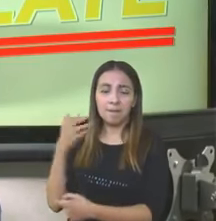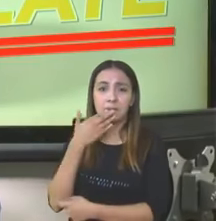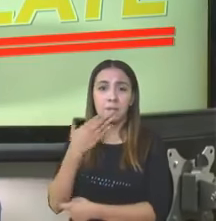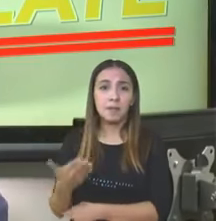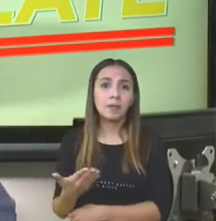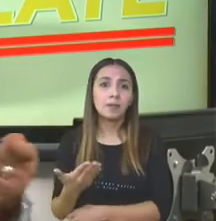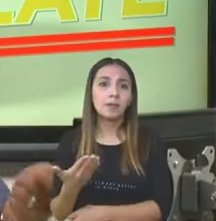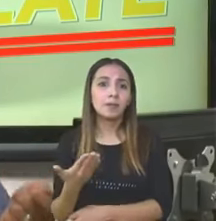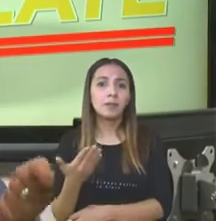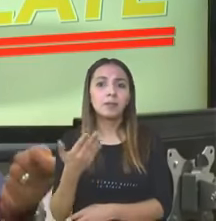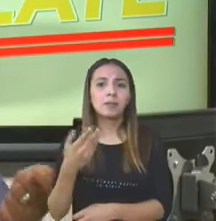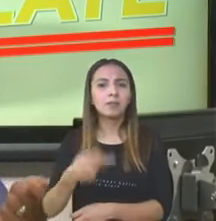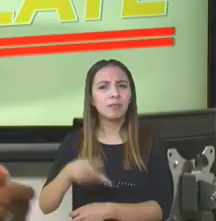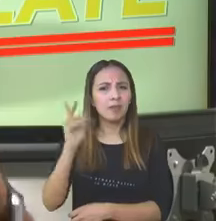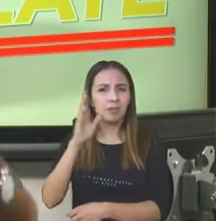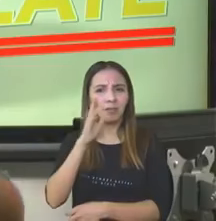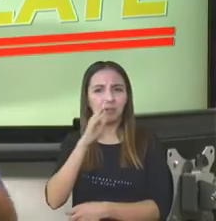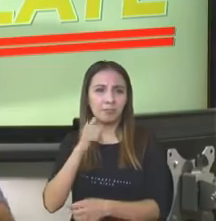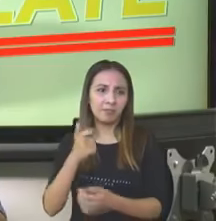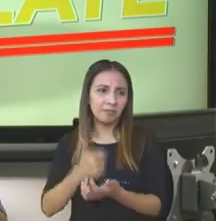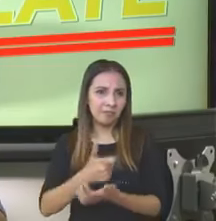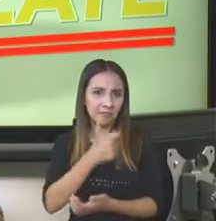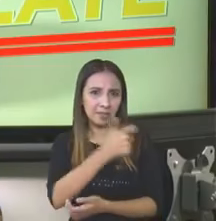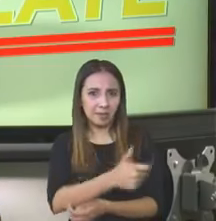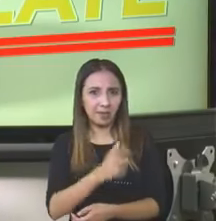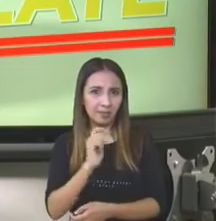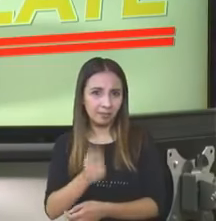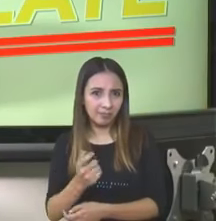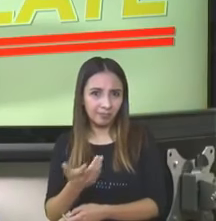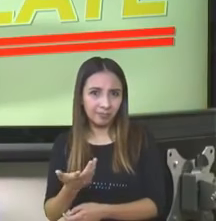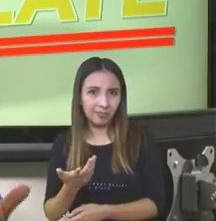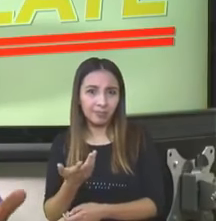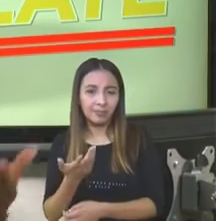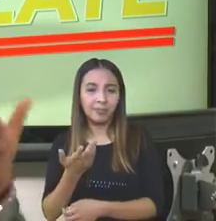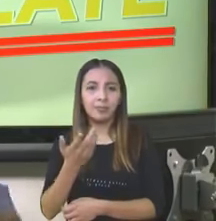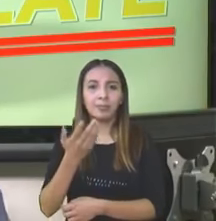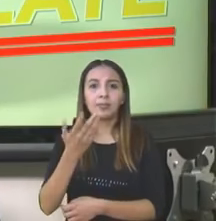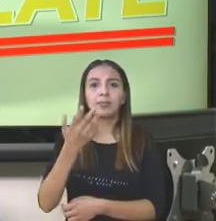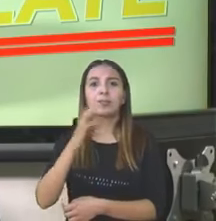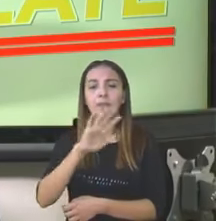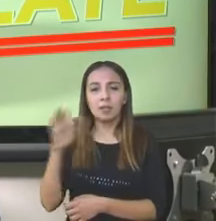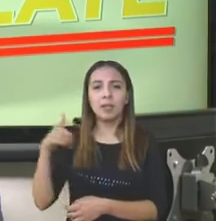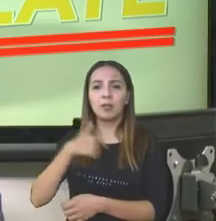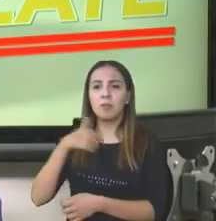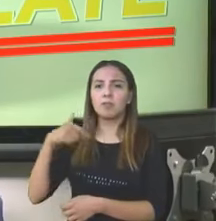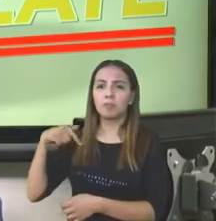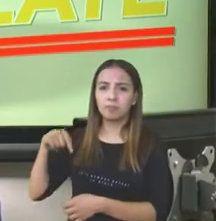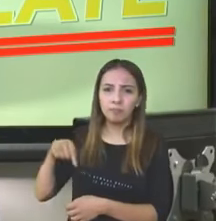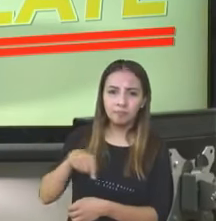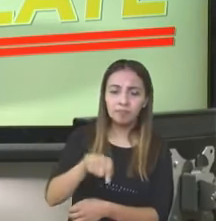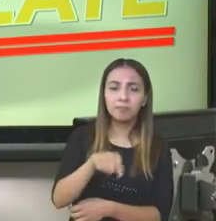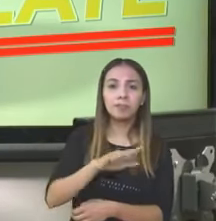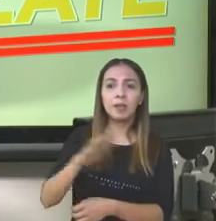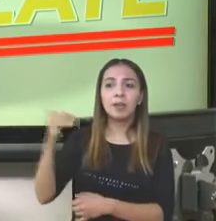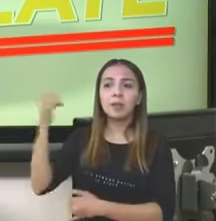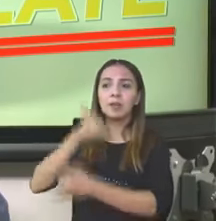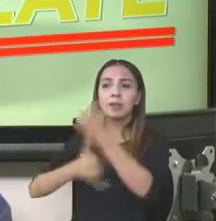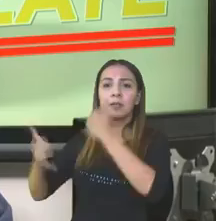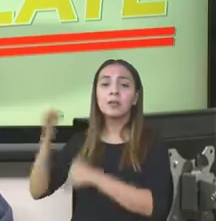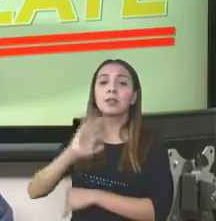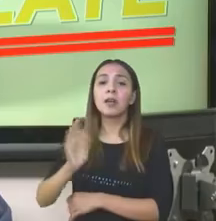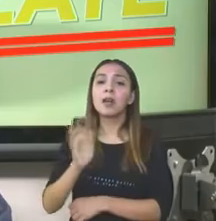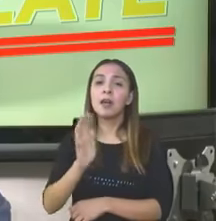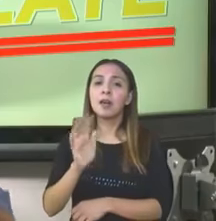tienen para pagar la exclusividad. Ahora pues recibo y paso por ahí, recibo llamadas de que ya les